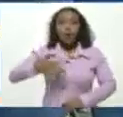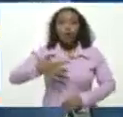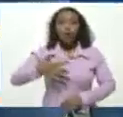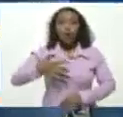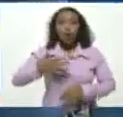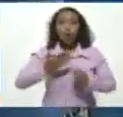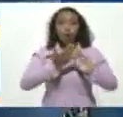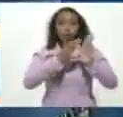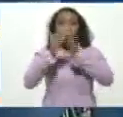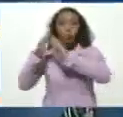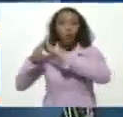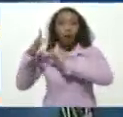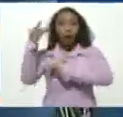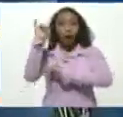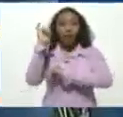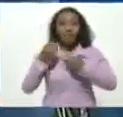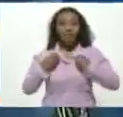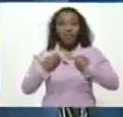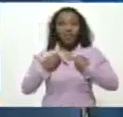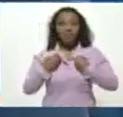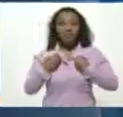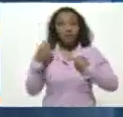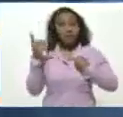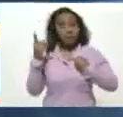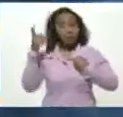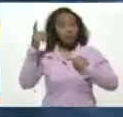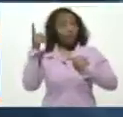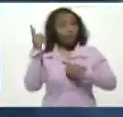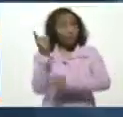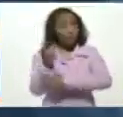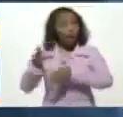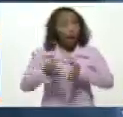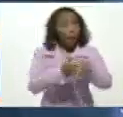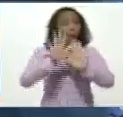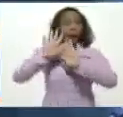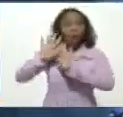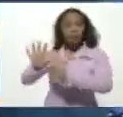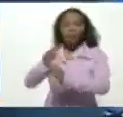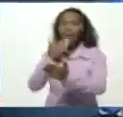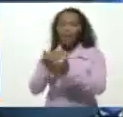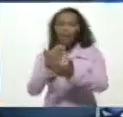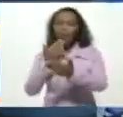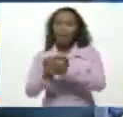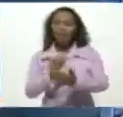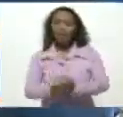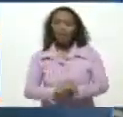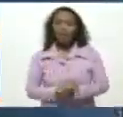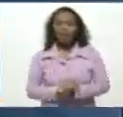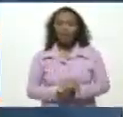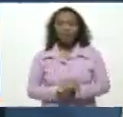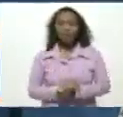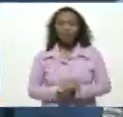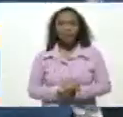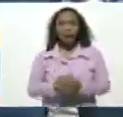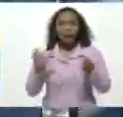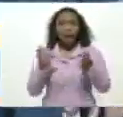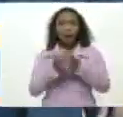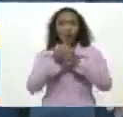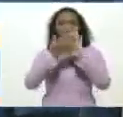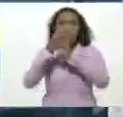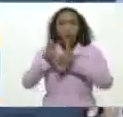comuna nace el vivir viviendo. Esa tiene que ser la ruta, Magali. Que Dios te bendiga. Gracias, gracias, Magali. Alexi. Y en la comuna nace el